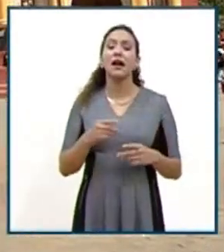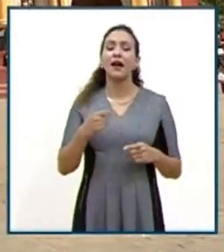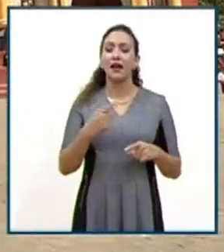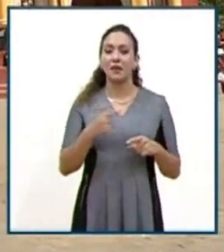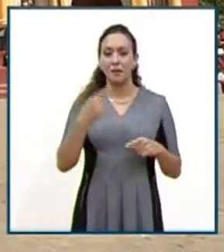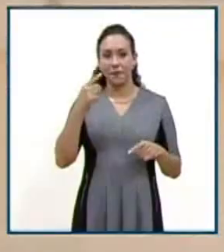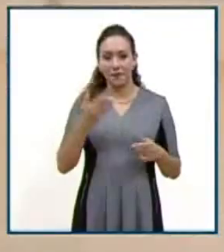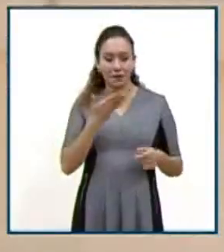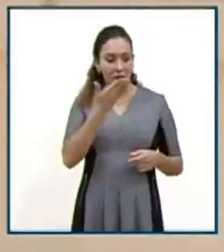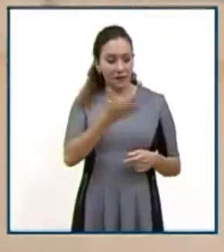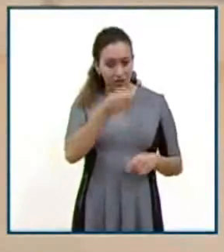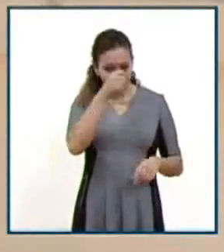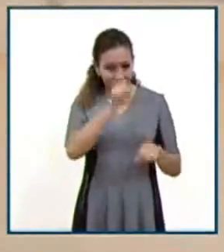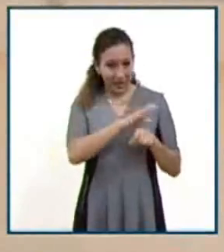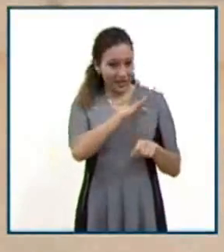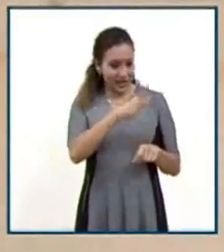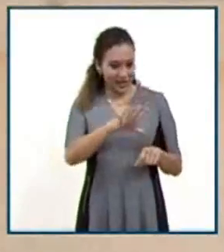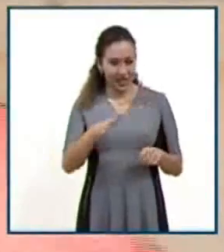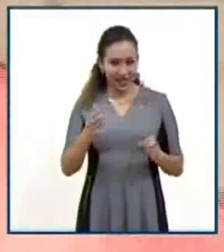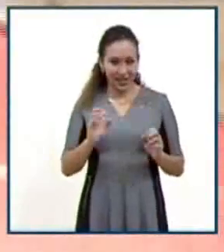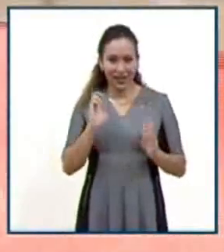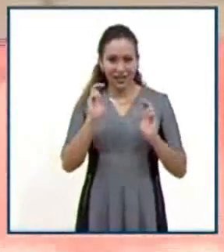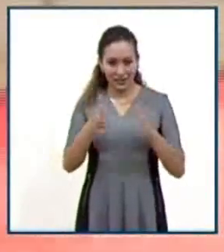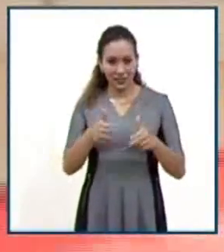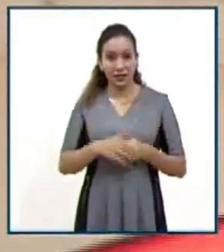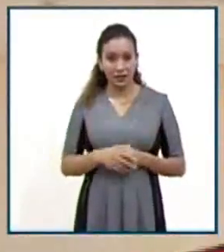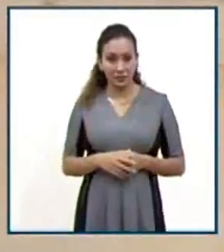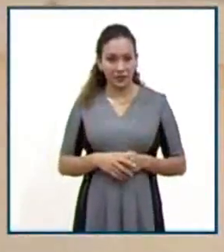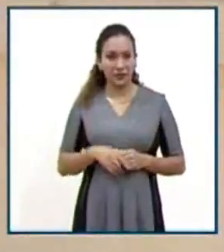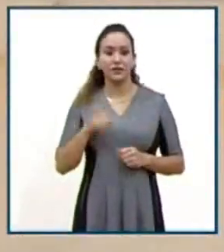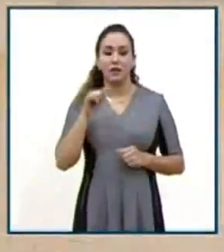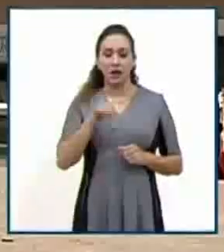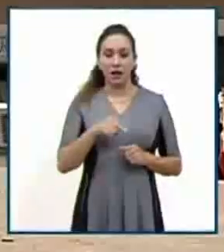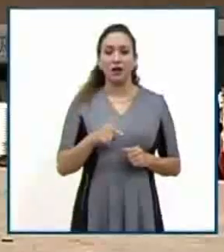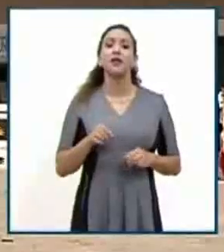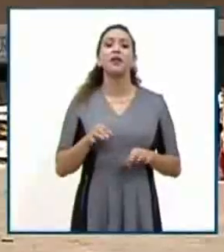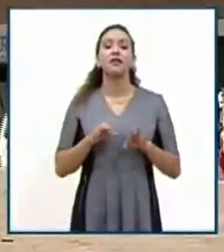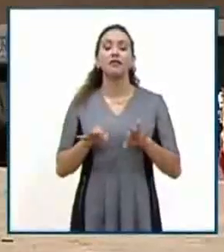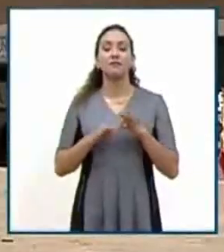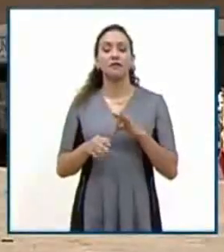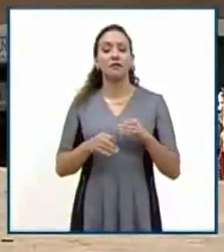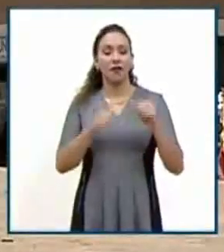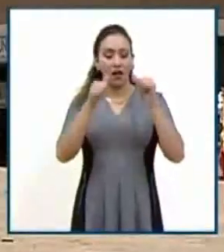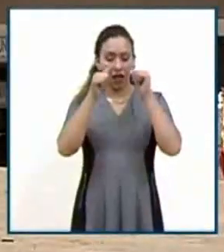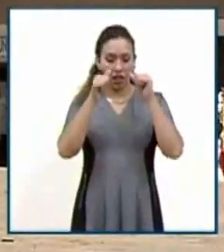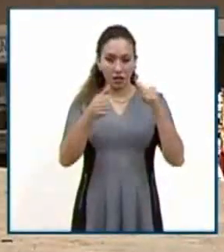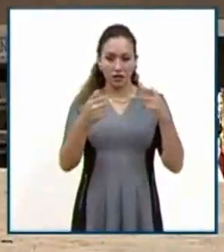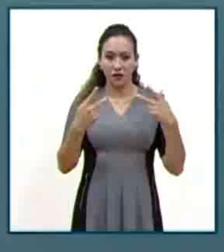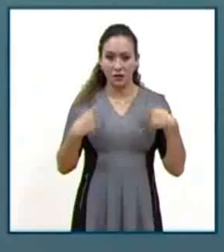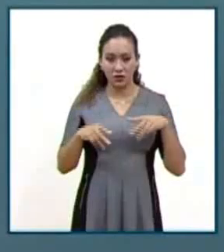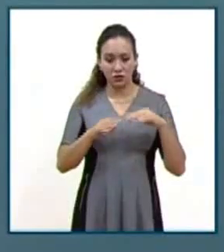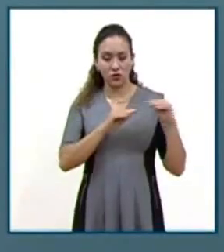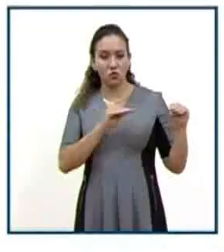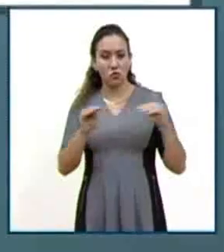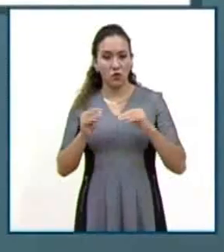Ramírez, Carmen Valles Septién, evocó unas palabras de su esposo que definen lo que debe ser el juez.